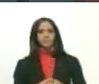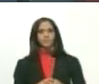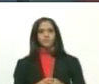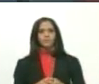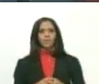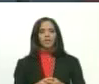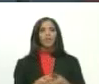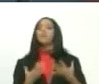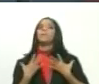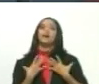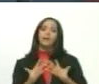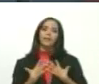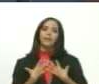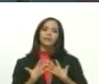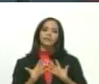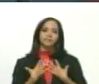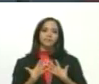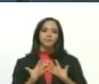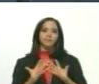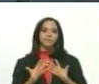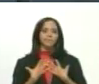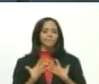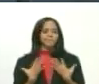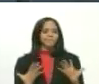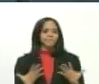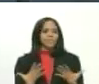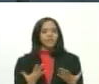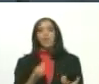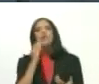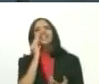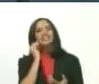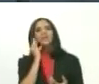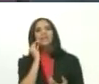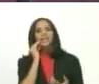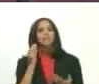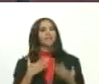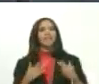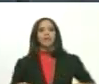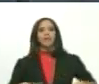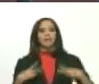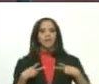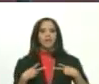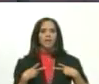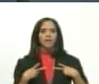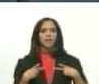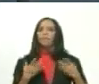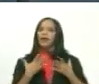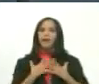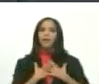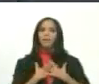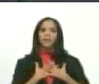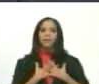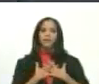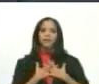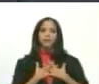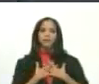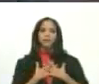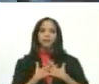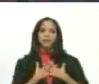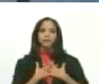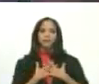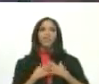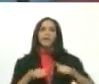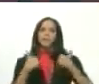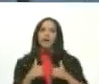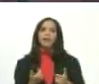Y para mí ha sido la experiencia de mi vida. Para mí ha sido... Es más,